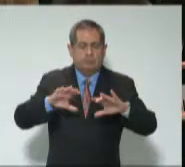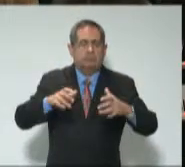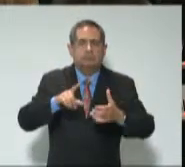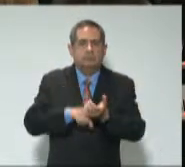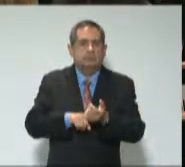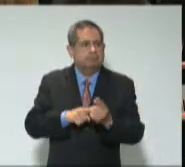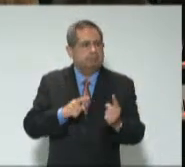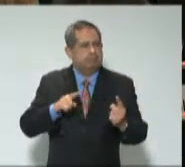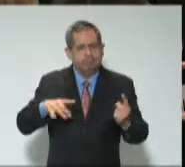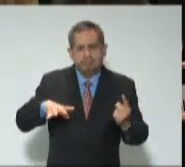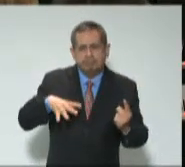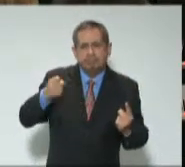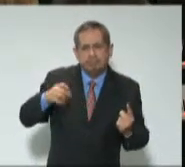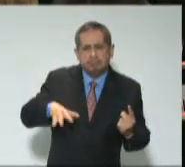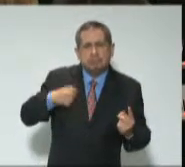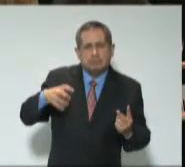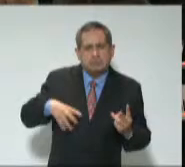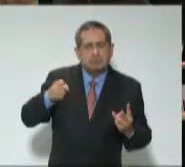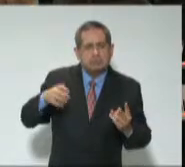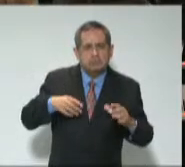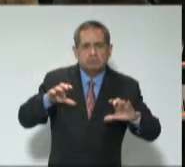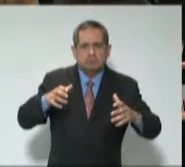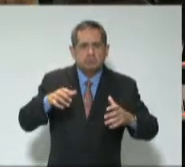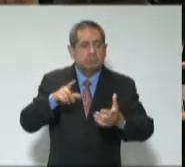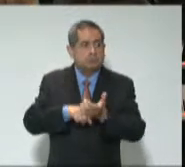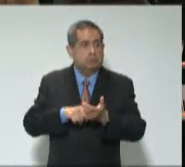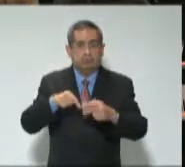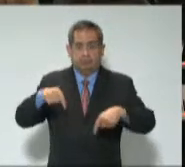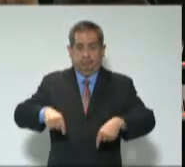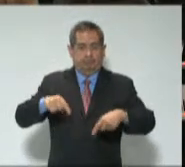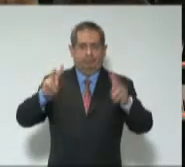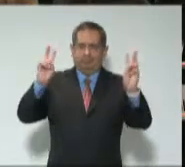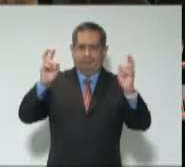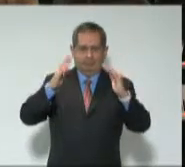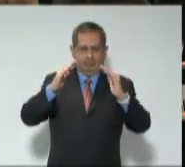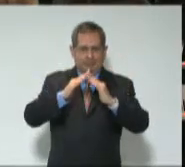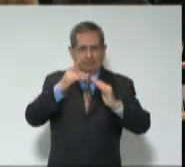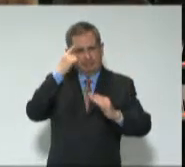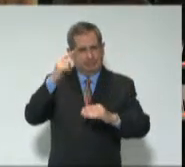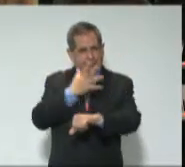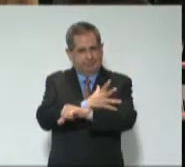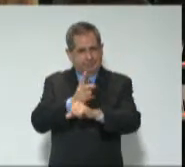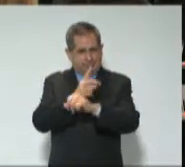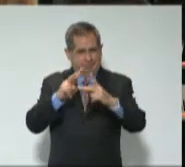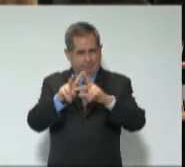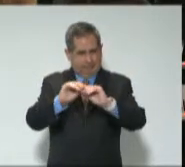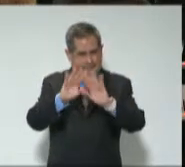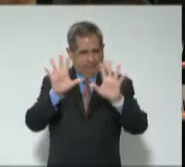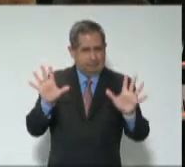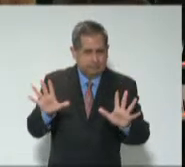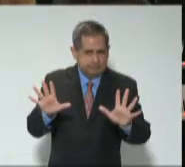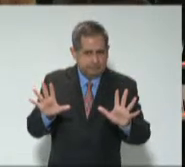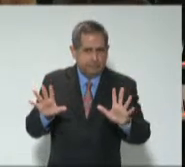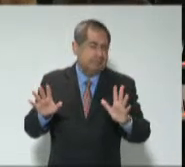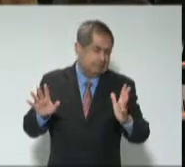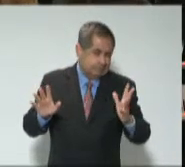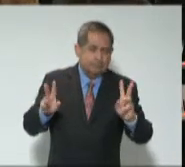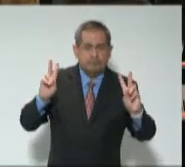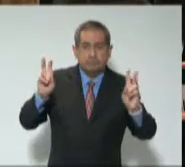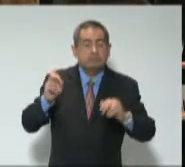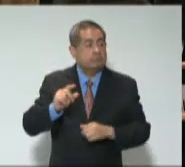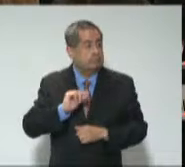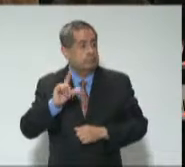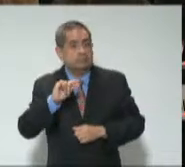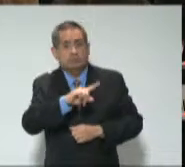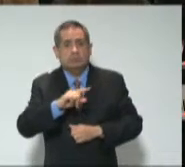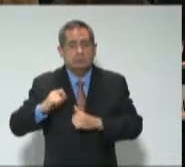hecho un gran esfuerzo por acompañarnos aquí en la casa de la transparencia especialmente a las personalidades y representantes